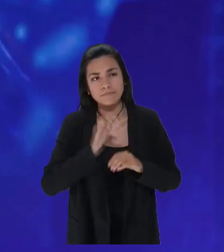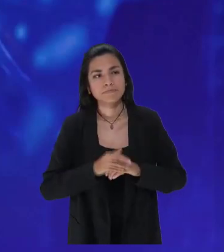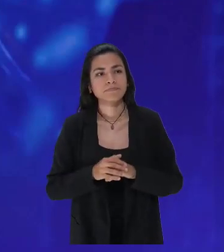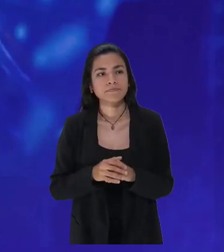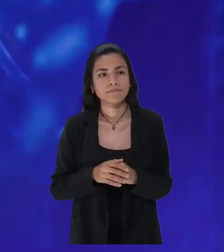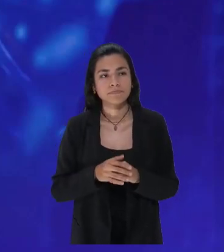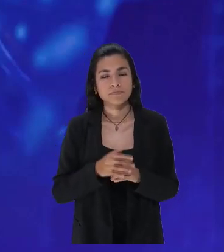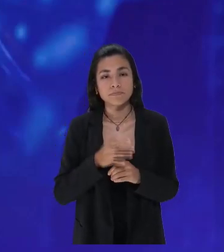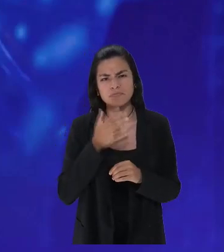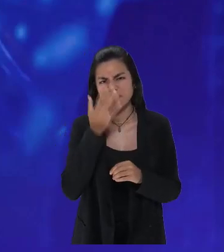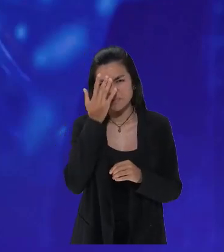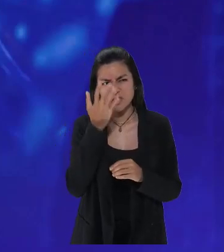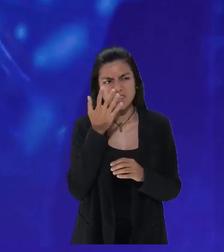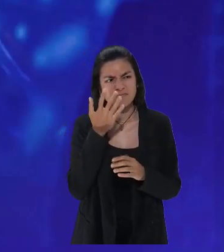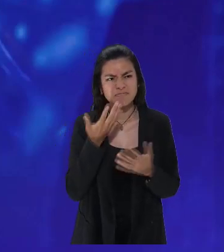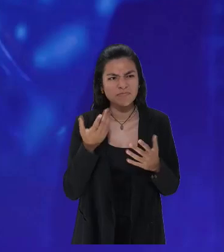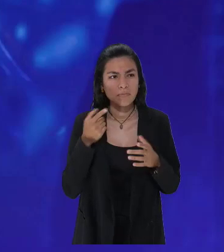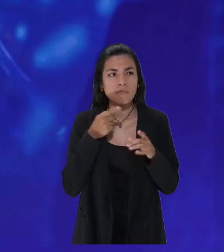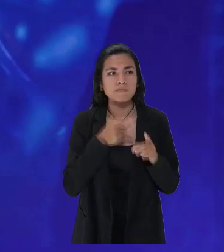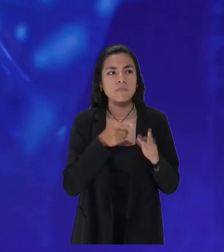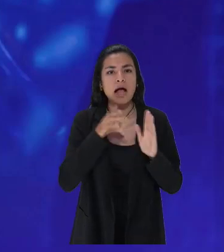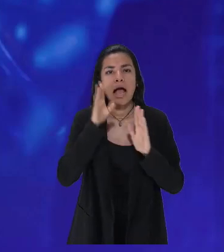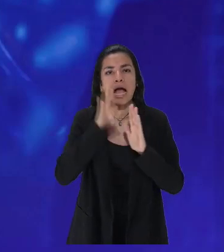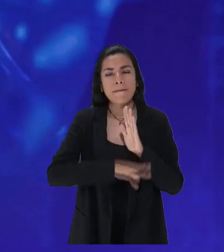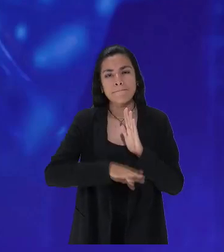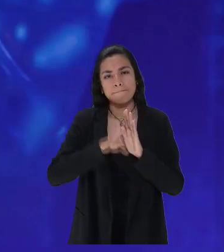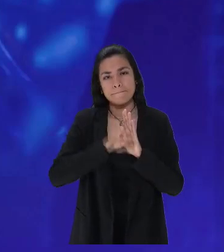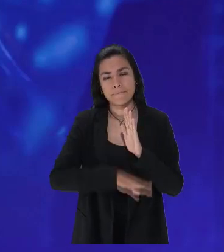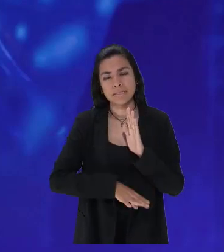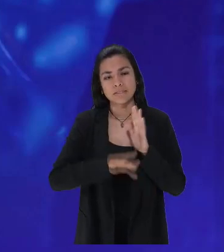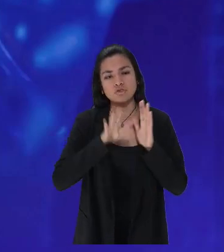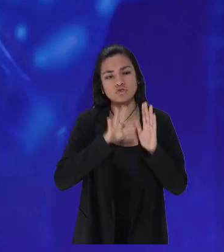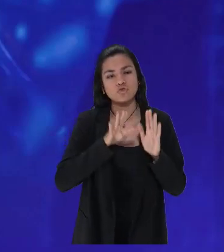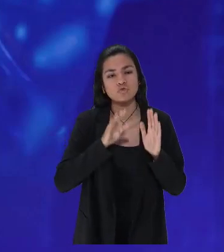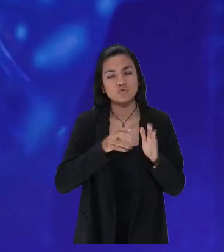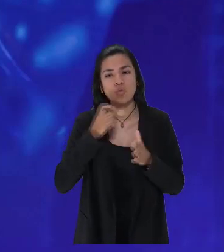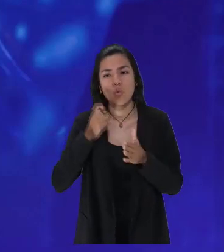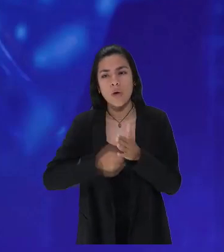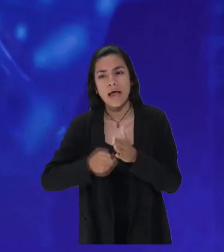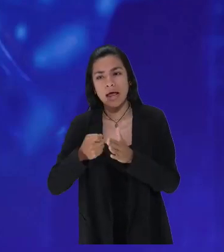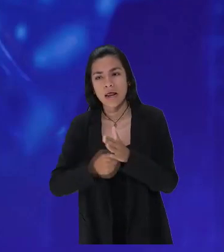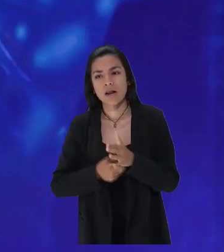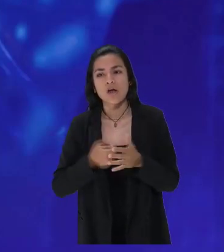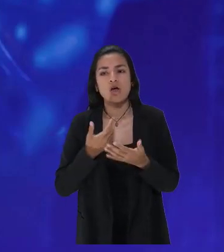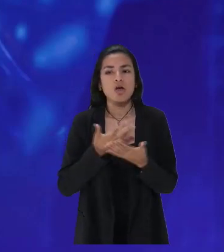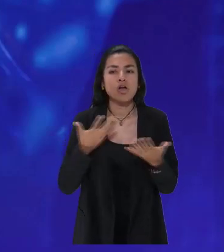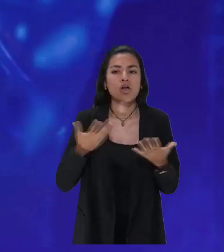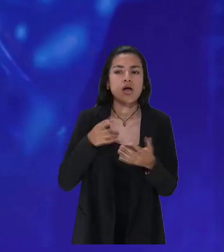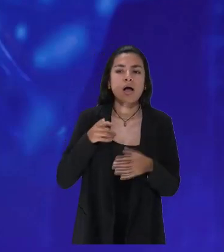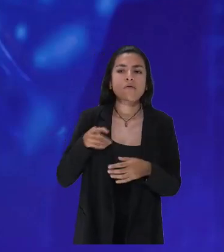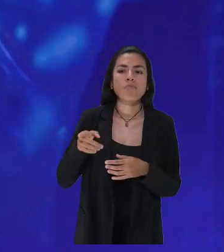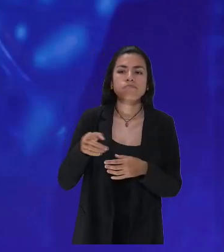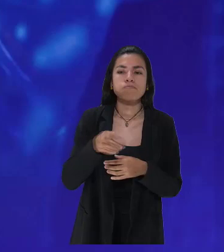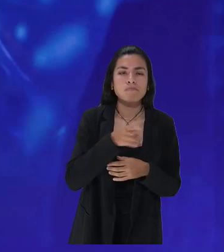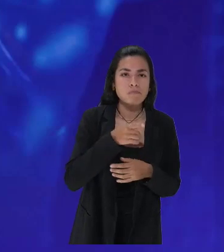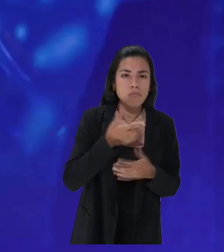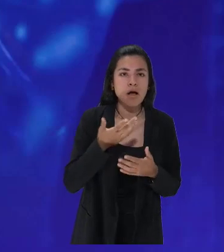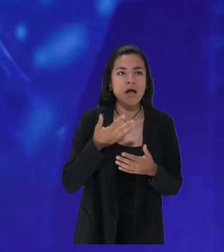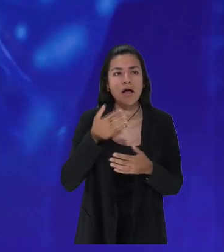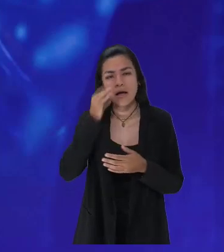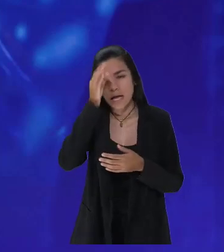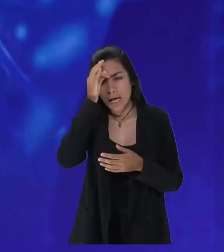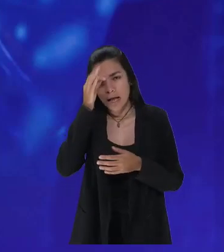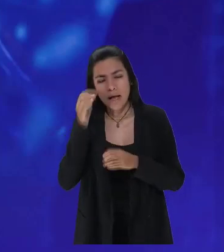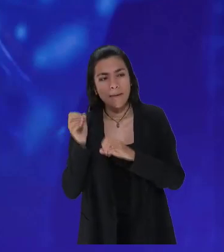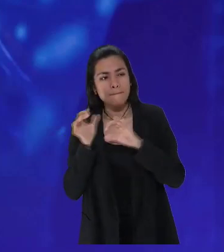Porque ayudó muchísimo a disminuir los errores que se cometían directamente con los pacientes, llevando esos errores a una